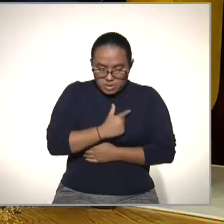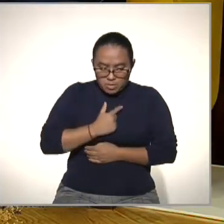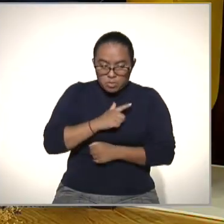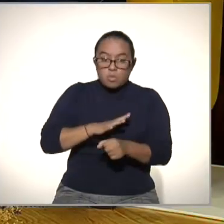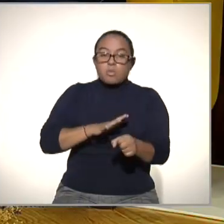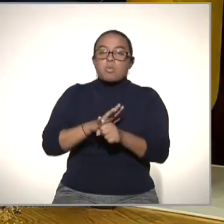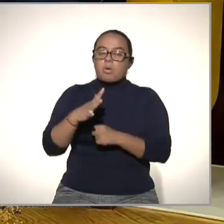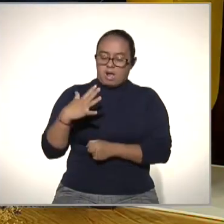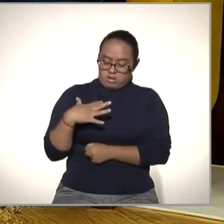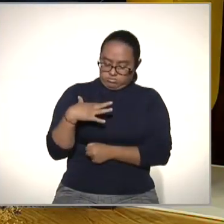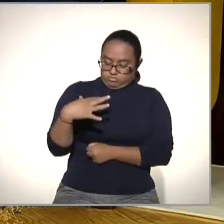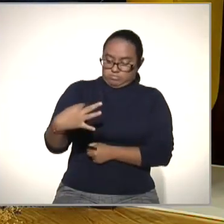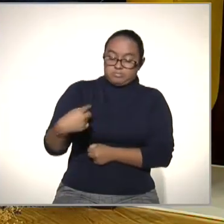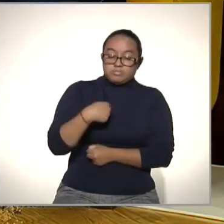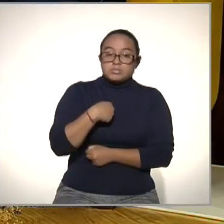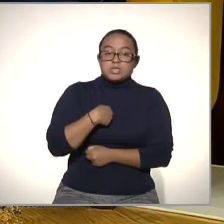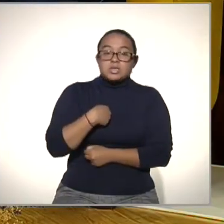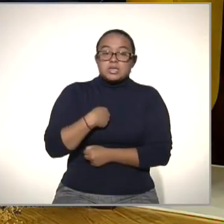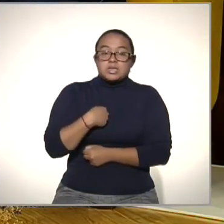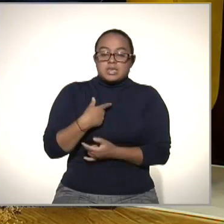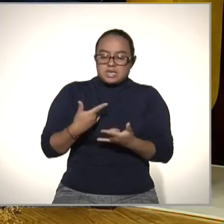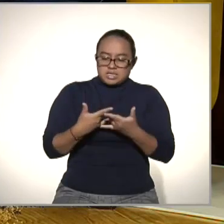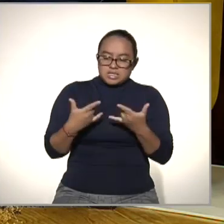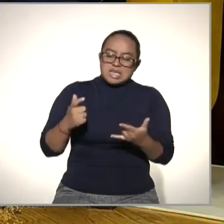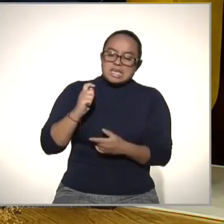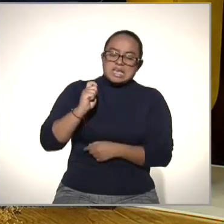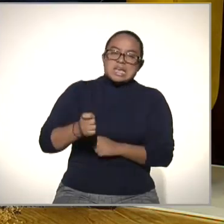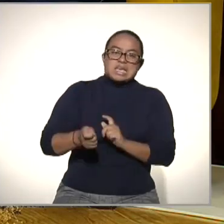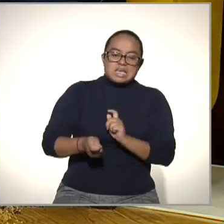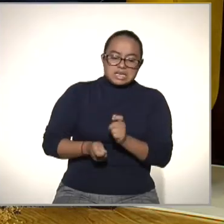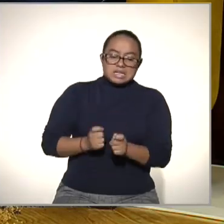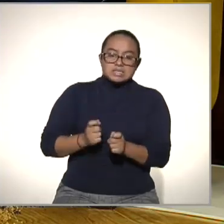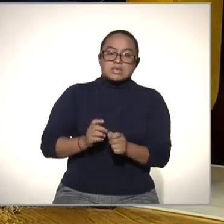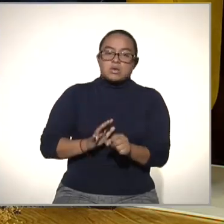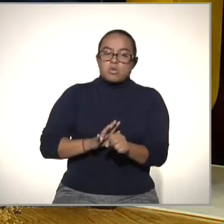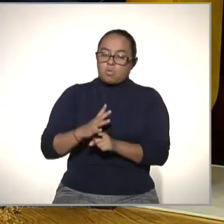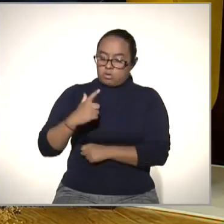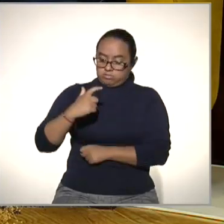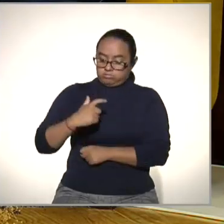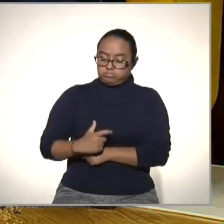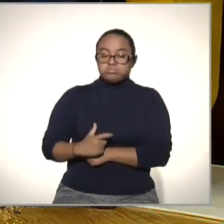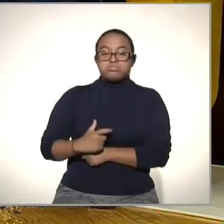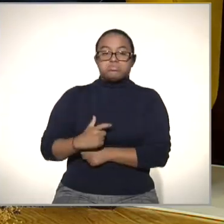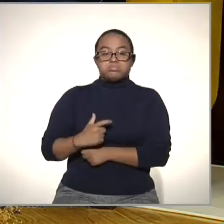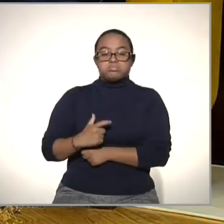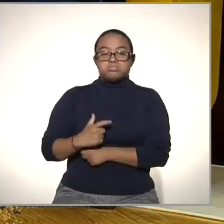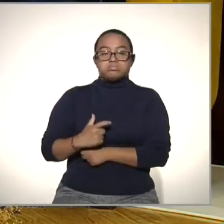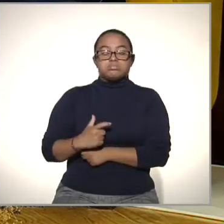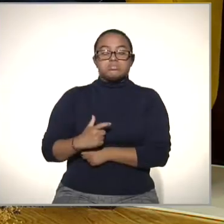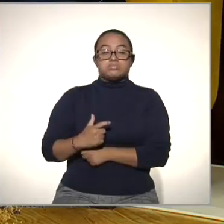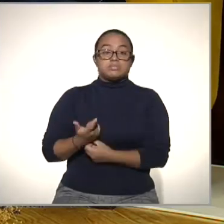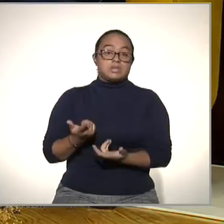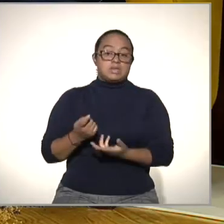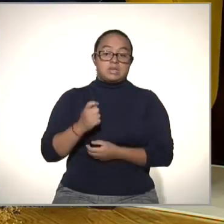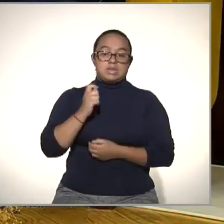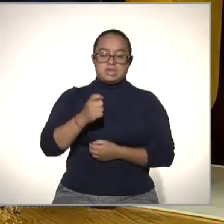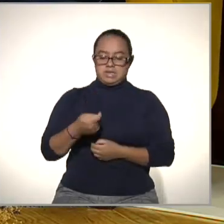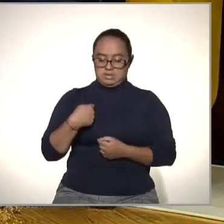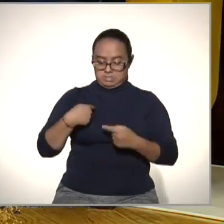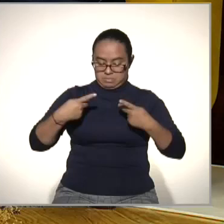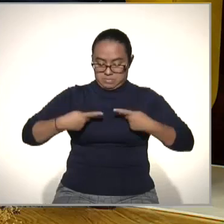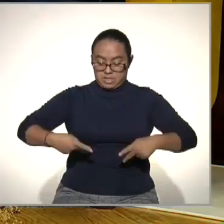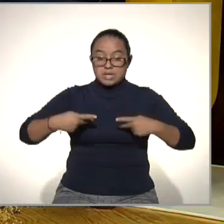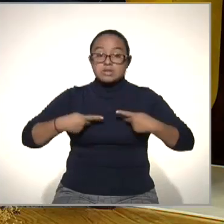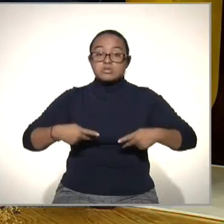prefiero, cómo me elijo, cómo me narro mi propia historia, cuál es esa identidad que me doy también, ¿no? Como ser humano,